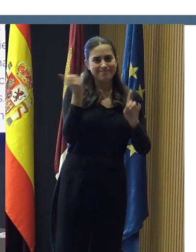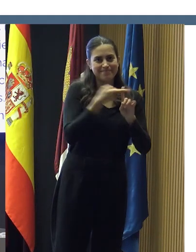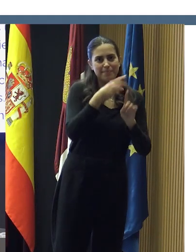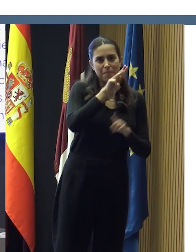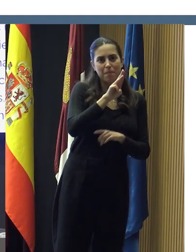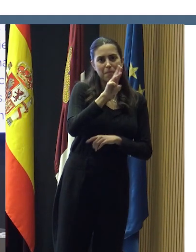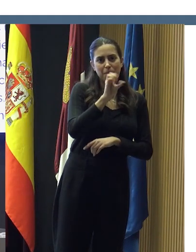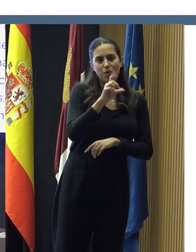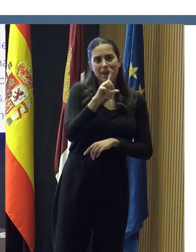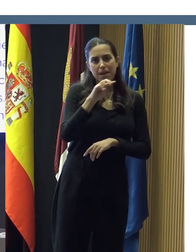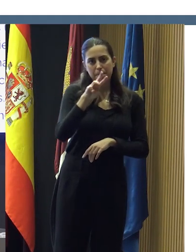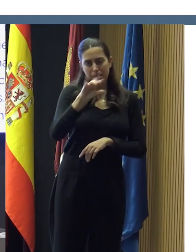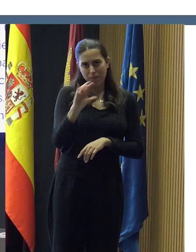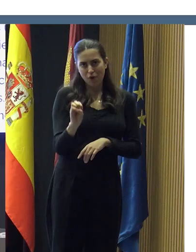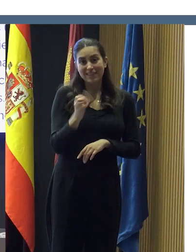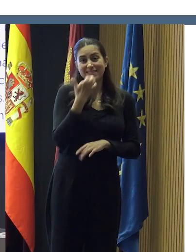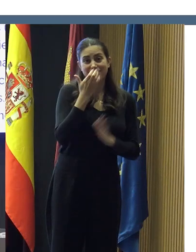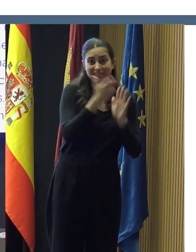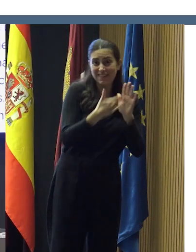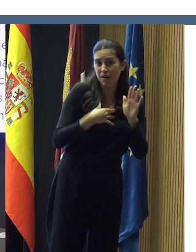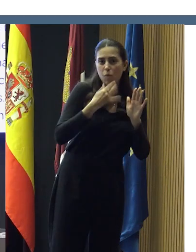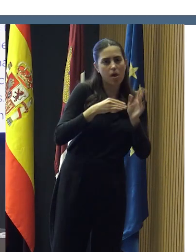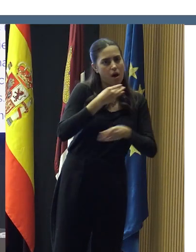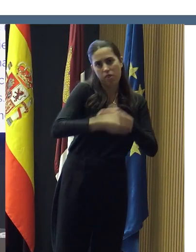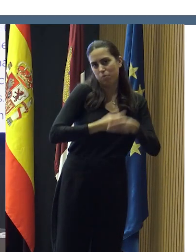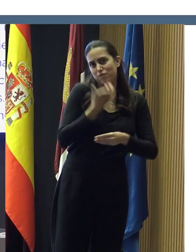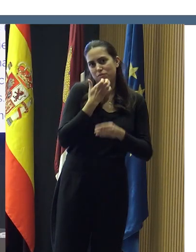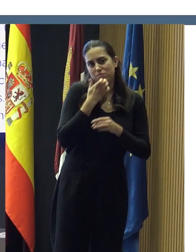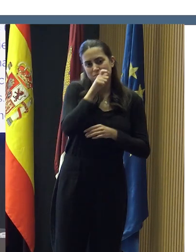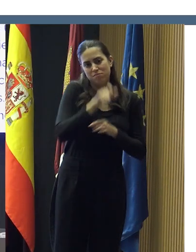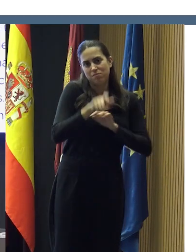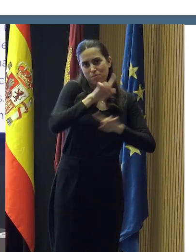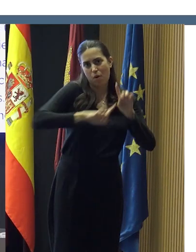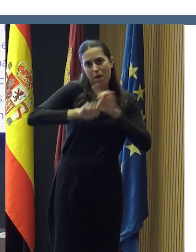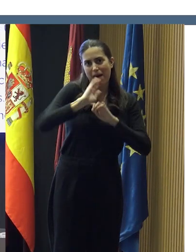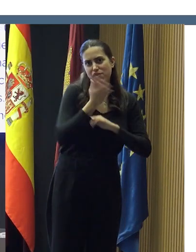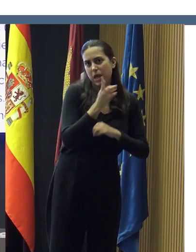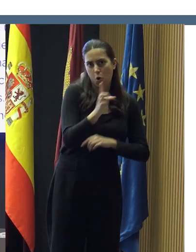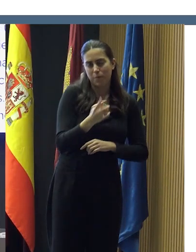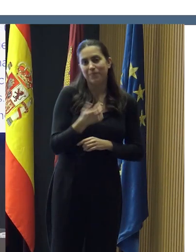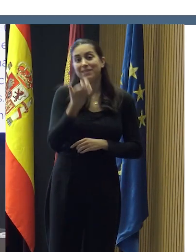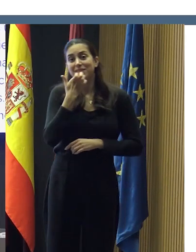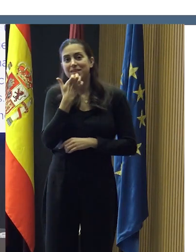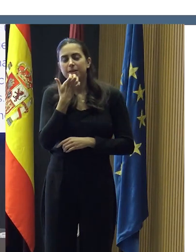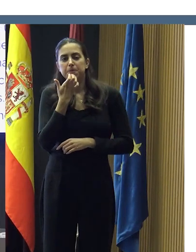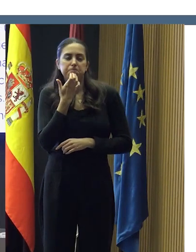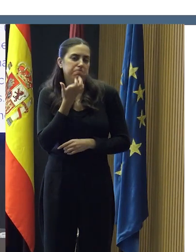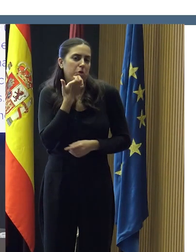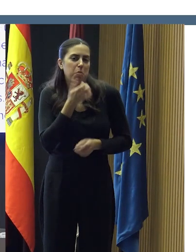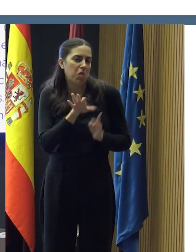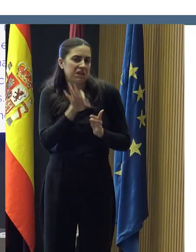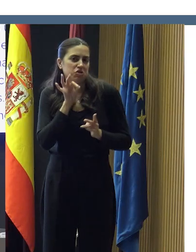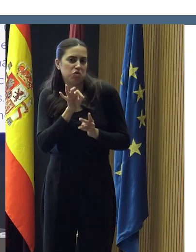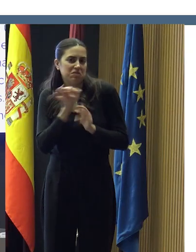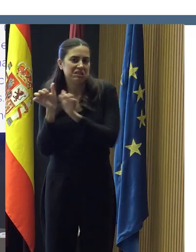extirpar, se hace, porque no supone ningún problema para el paciente según la localización. Y en otros casos se prefiere hacer un seguimiento porque